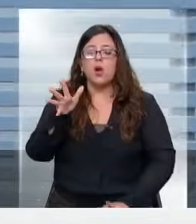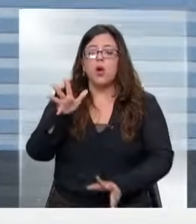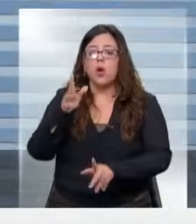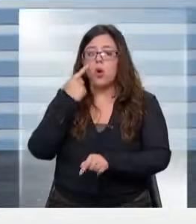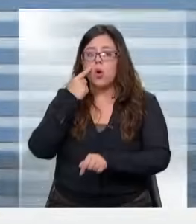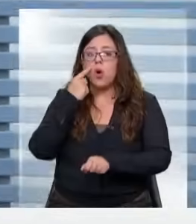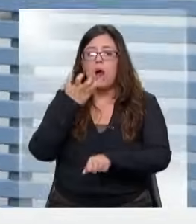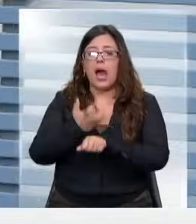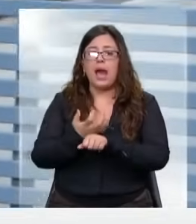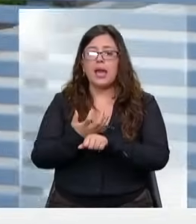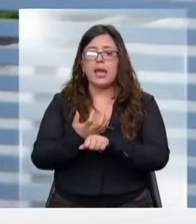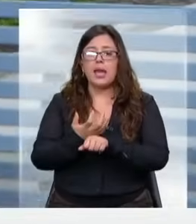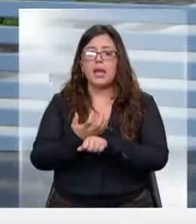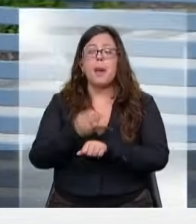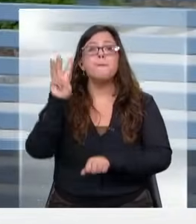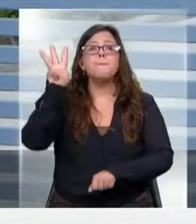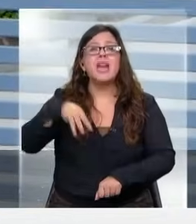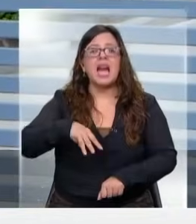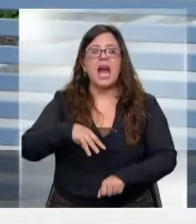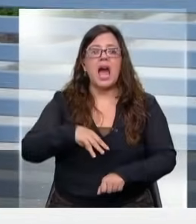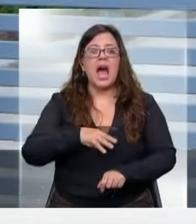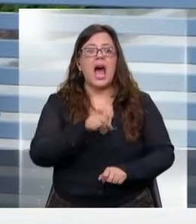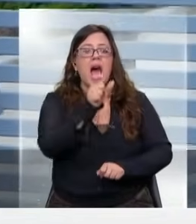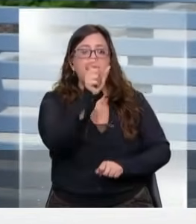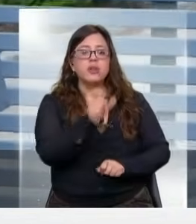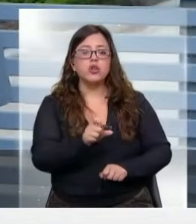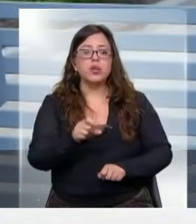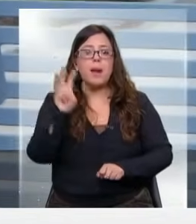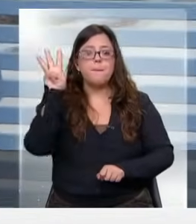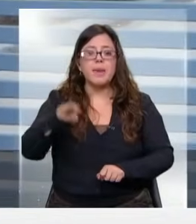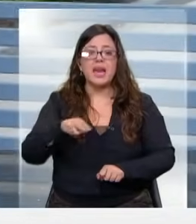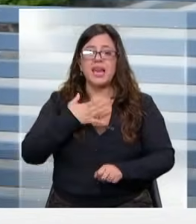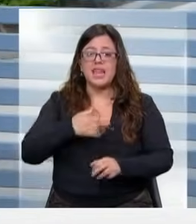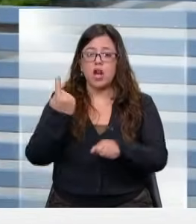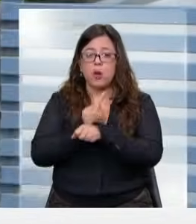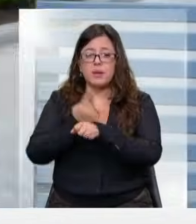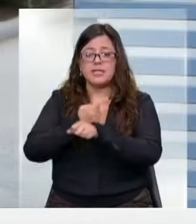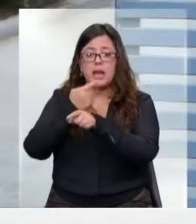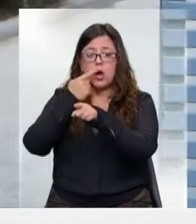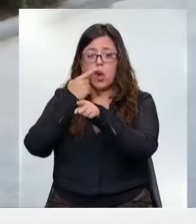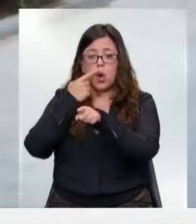tengo...? De Mega. De Mega, ¿acaso quiere hablar con ellos? Me dicen...